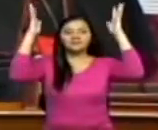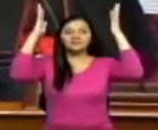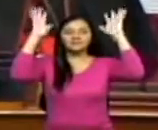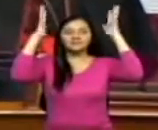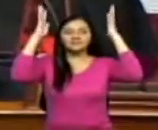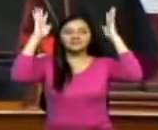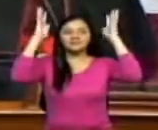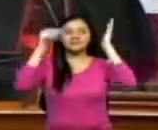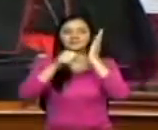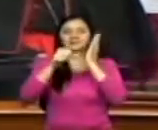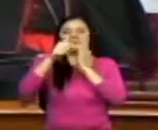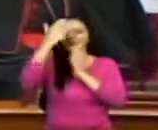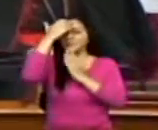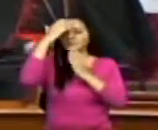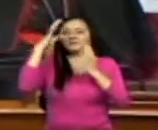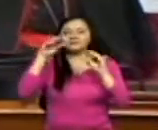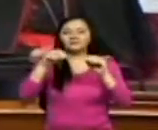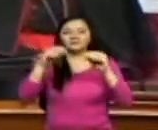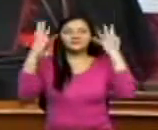por favor.